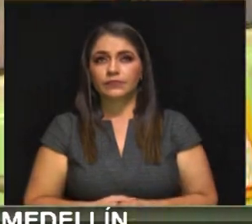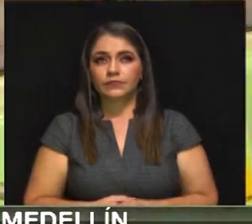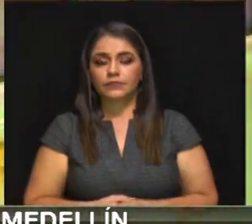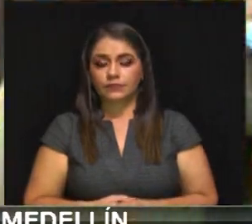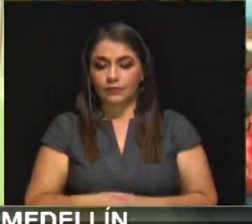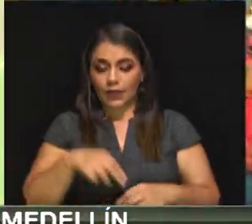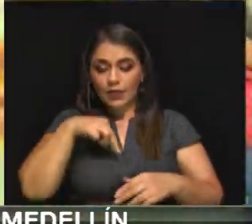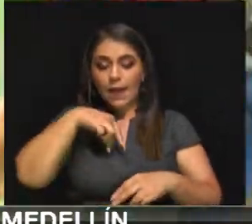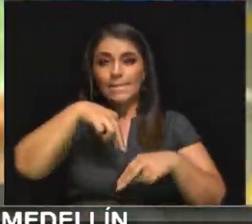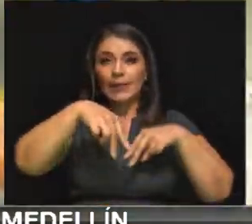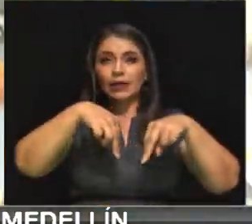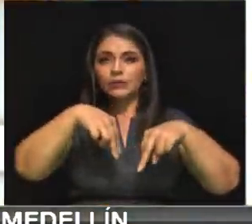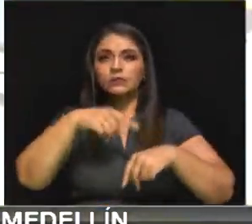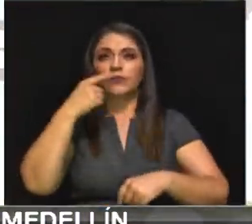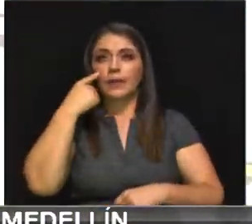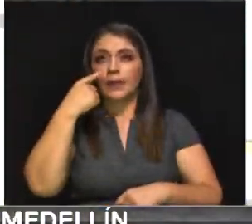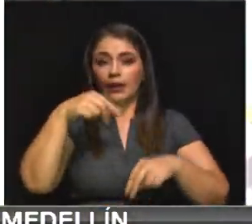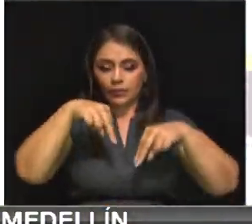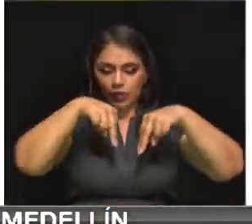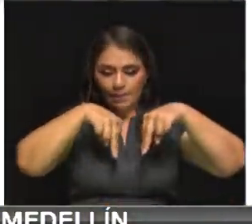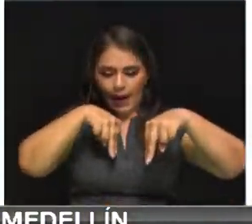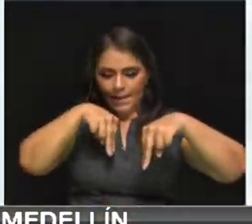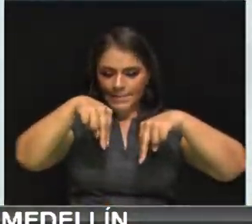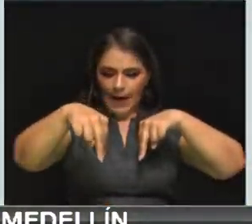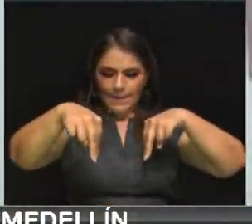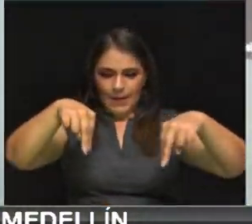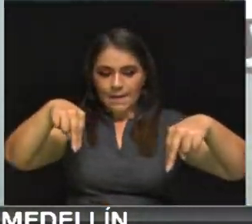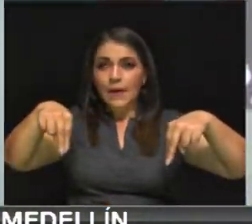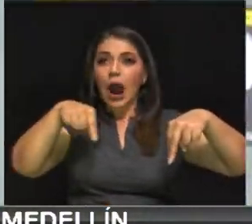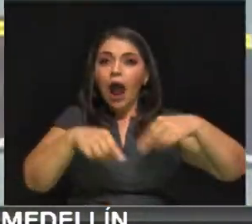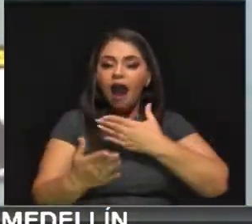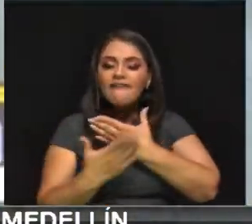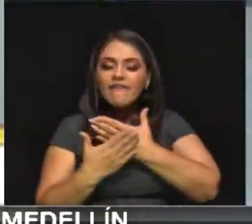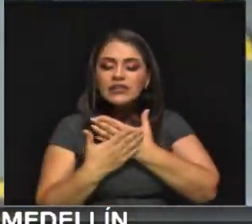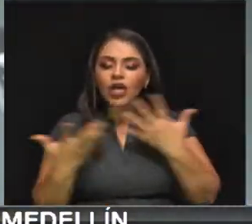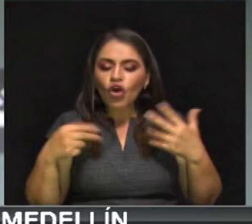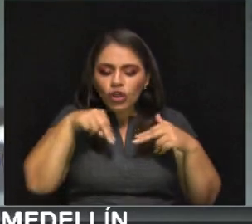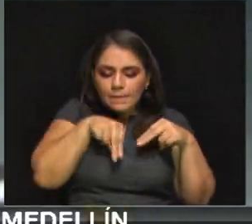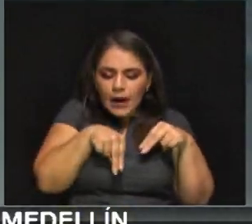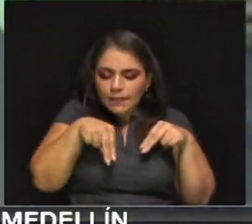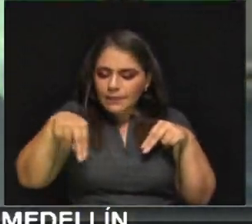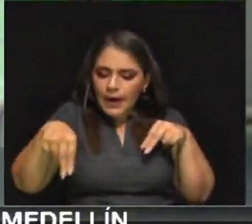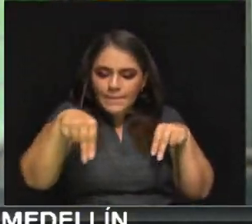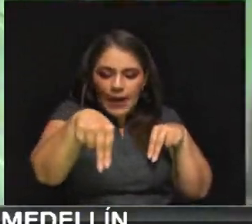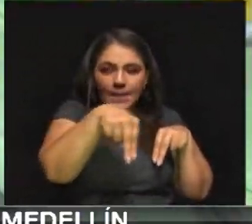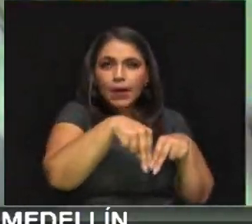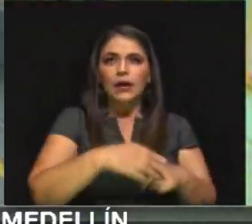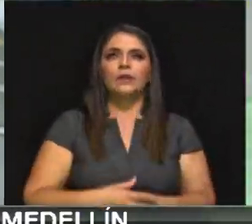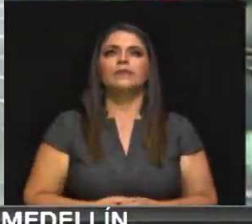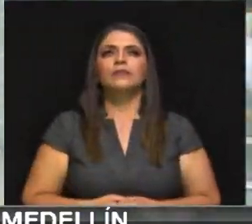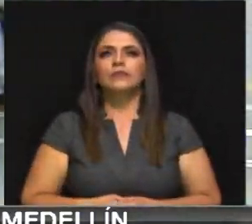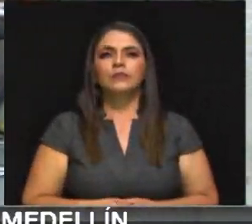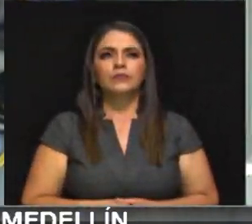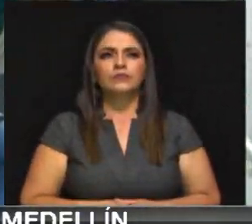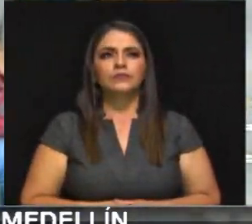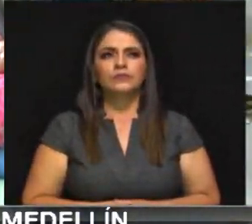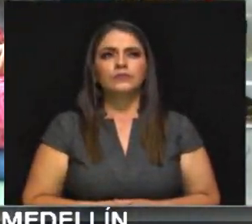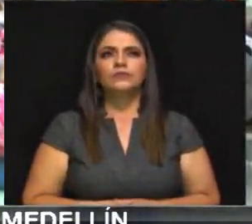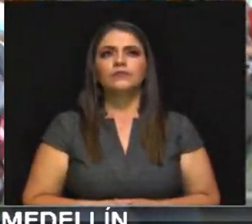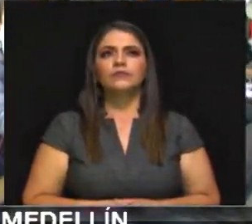pie, también podemos mirar una señalización que nos indica de qué manera debemos hacerlo para mantener